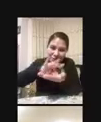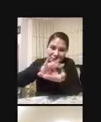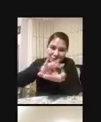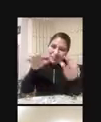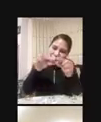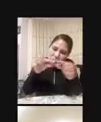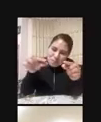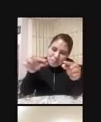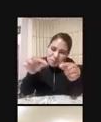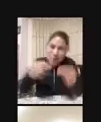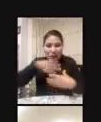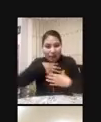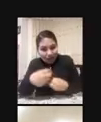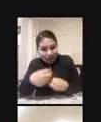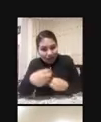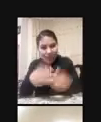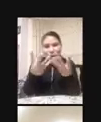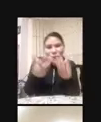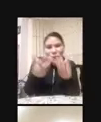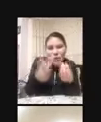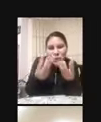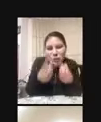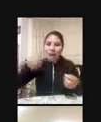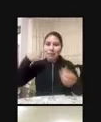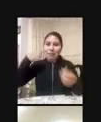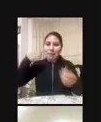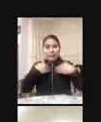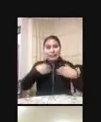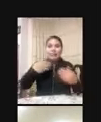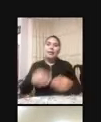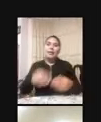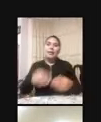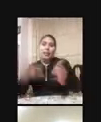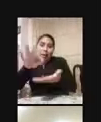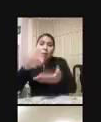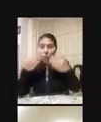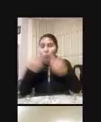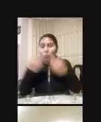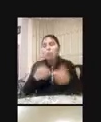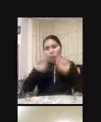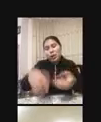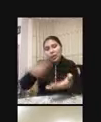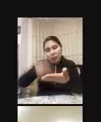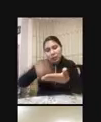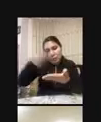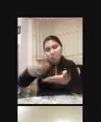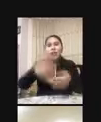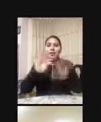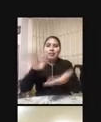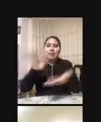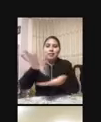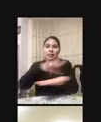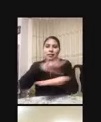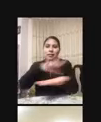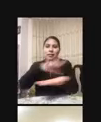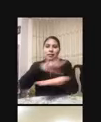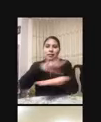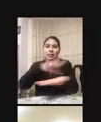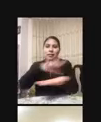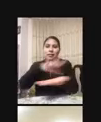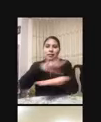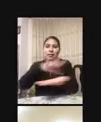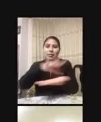de cerdas suaves, que generalmente los podemos encontrar en las farmacias. En este caso, no necesitamos ningún tipo de colutorio o